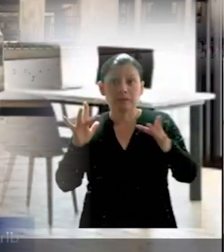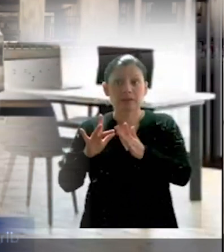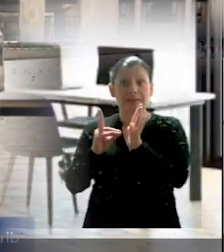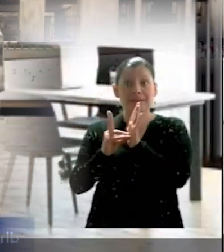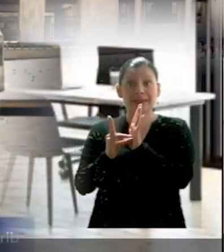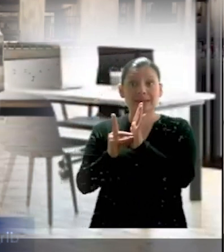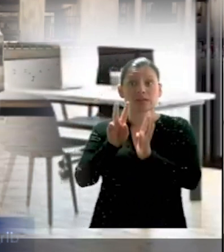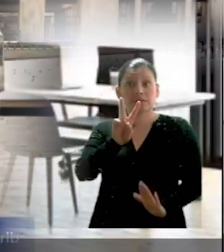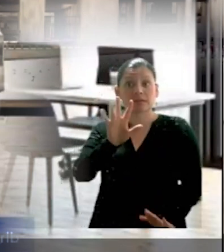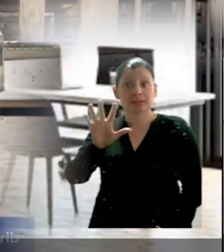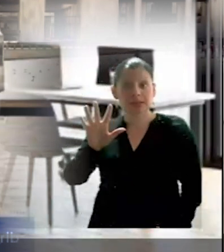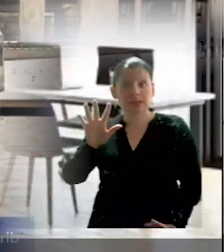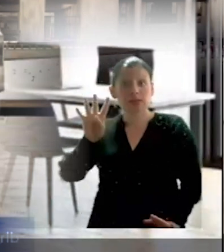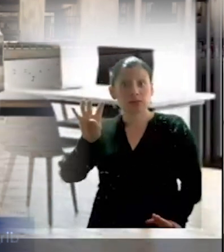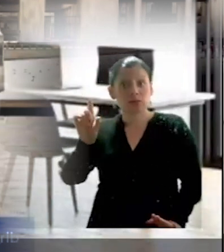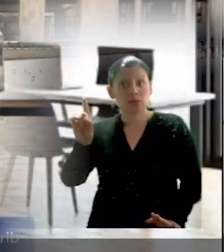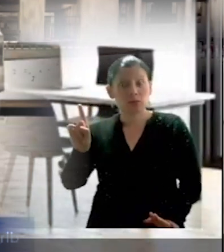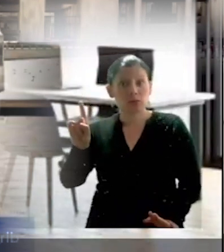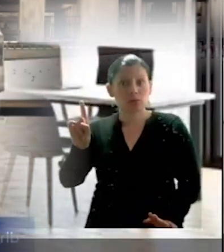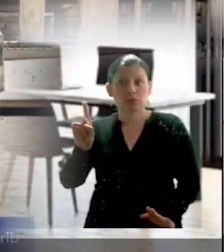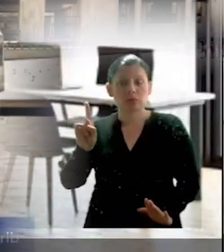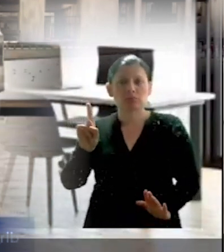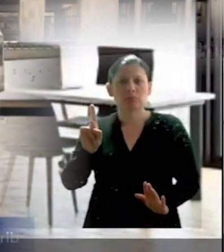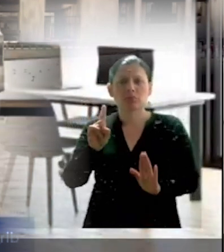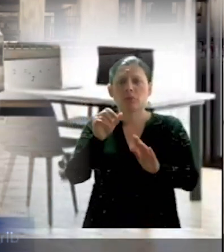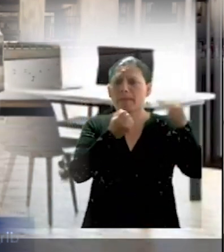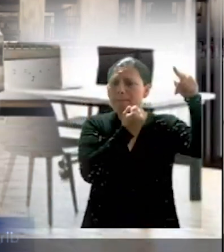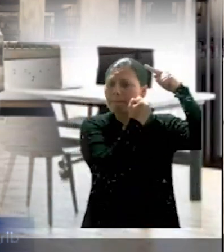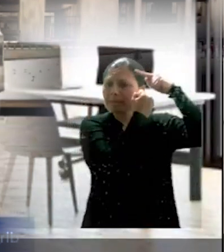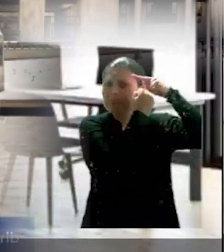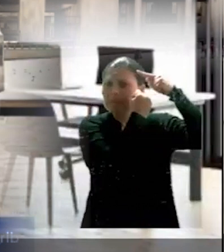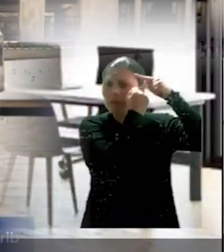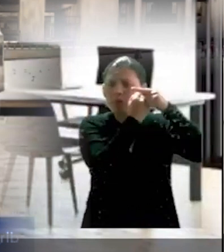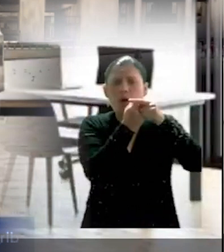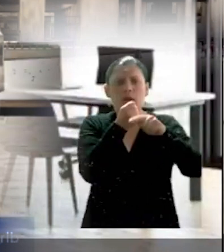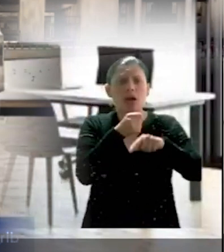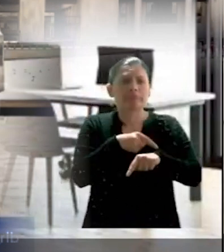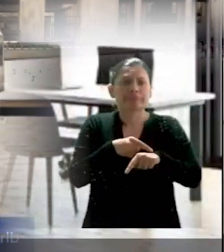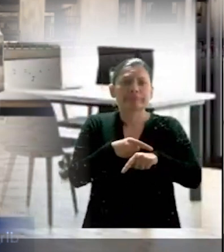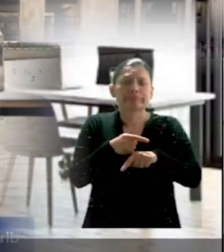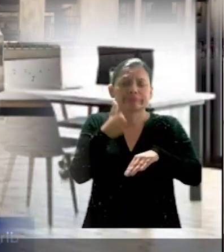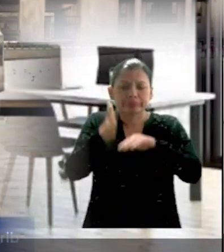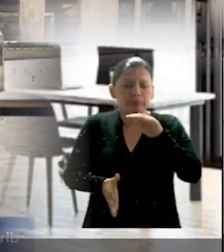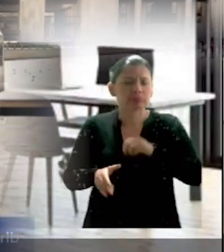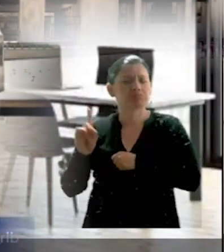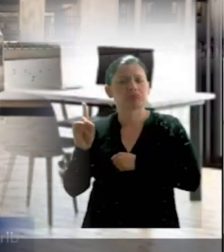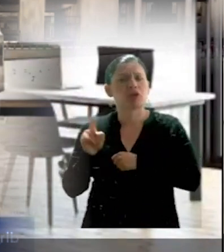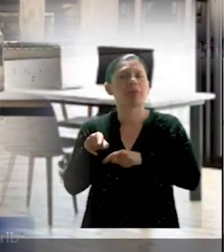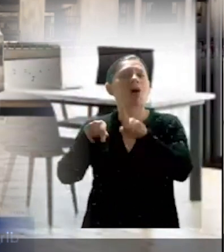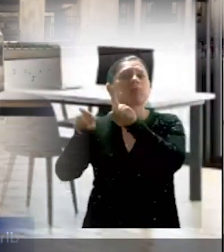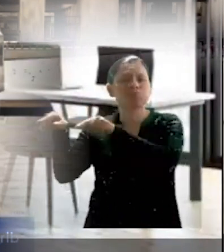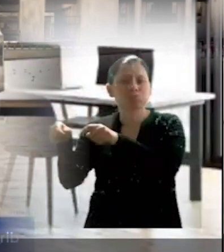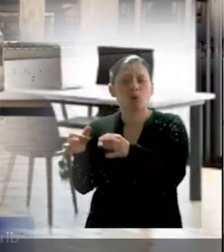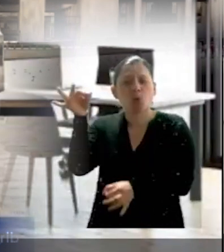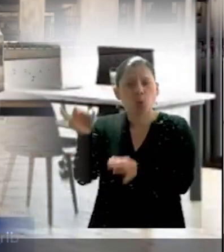no tendría en principio caducidad como tal, pero a veces muchos de los jueces constitucionales en otros niveles de la jerarquía de la